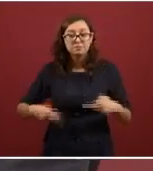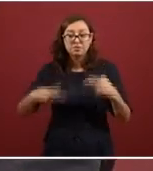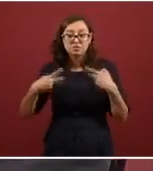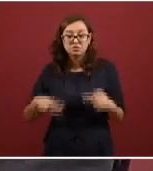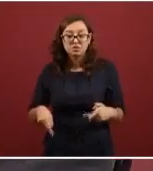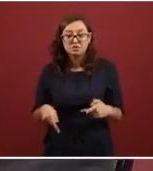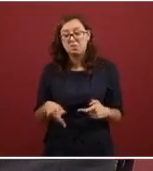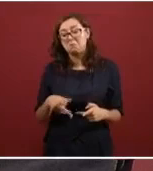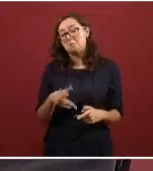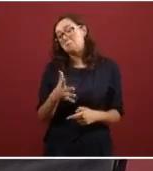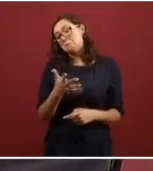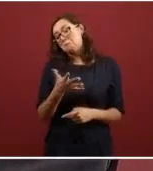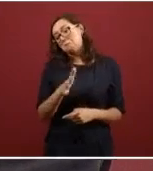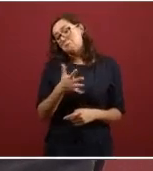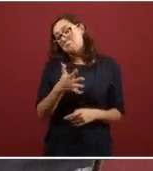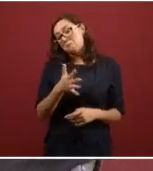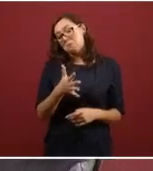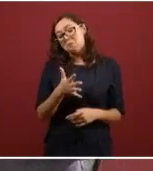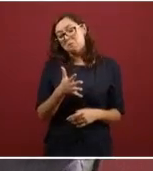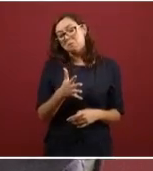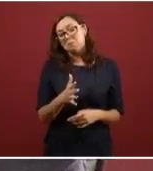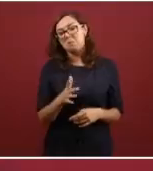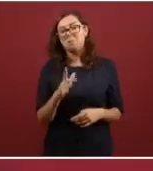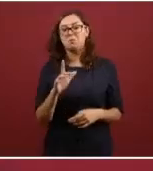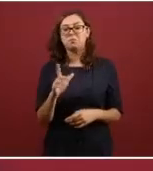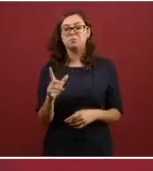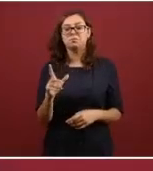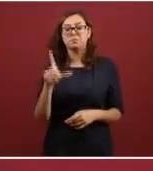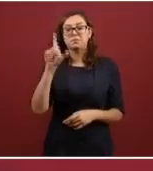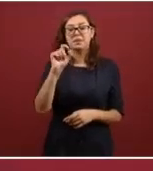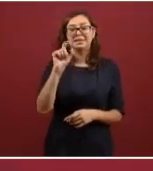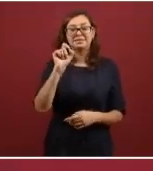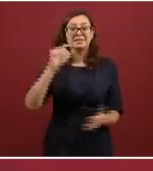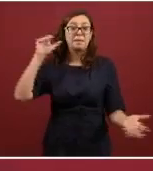mínimo son 20 mil productores de café